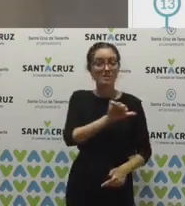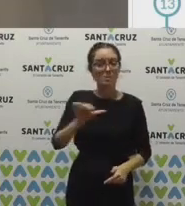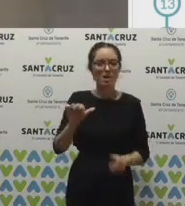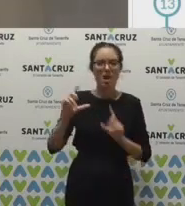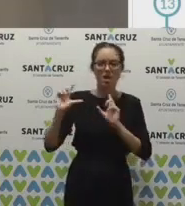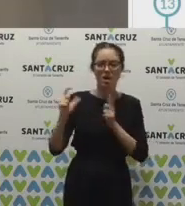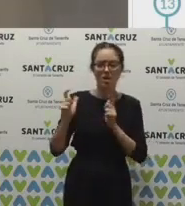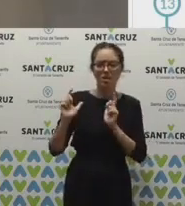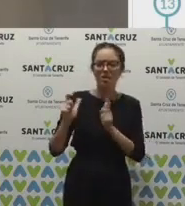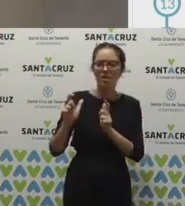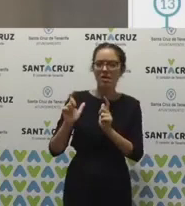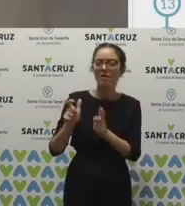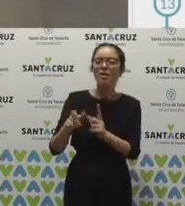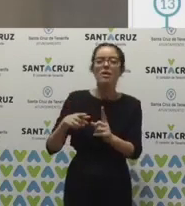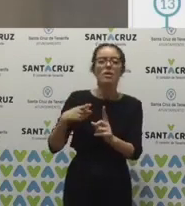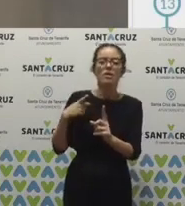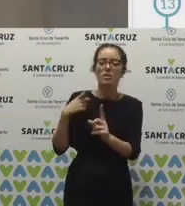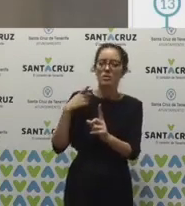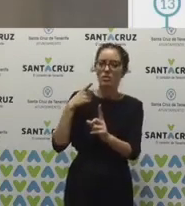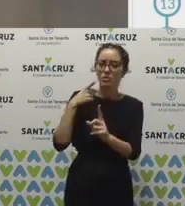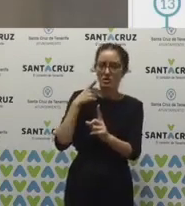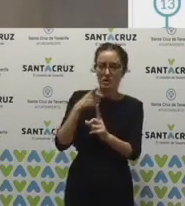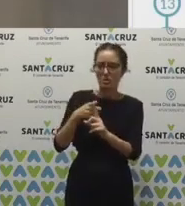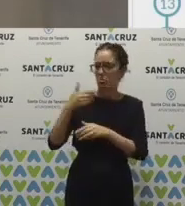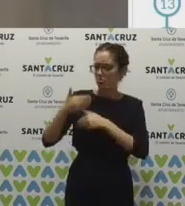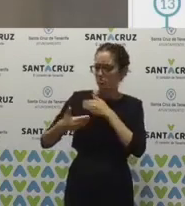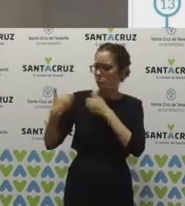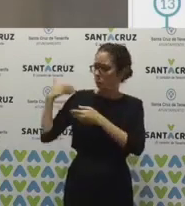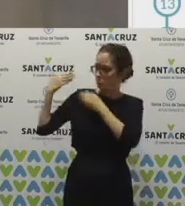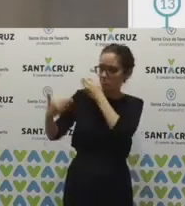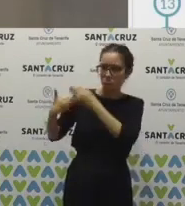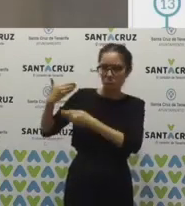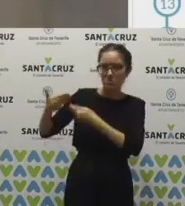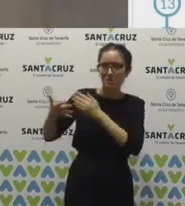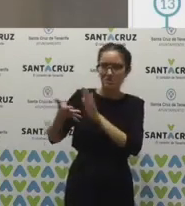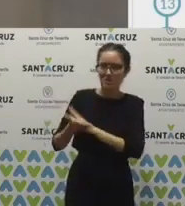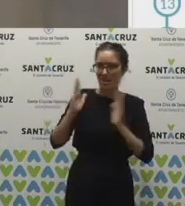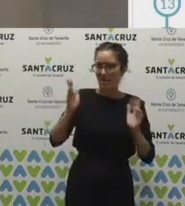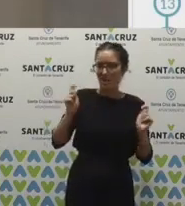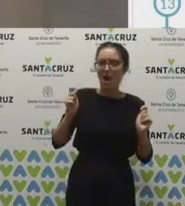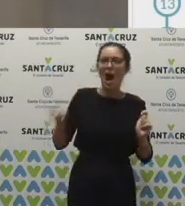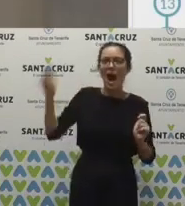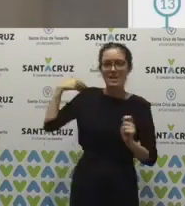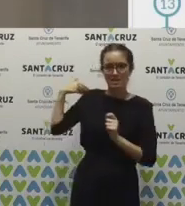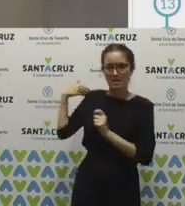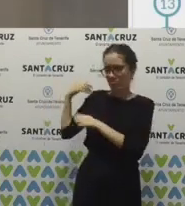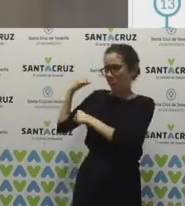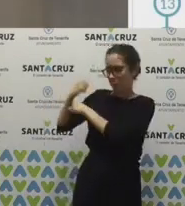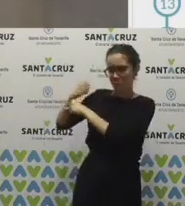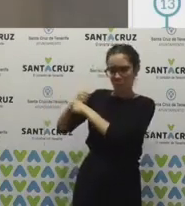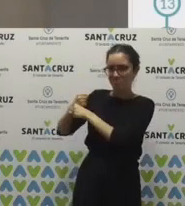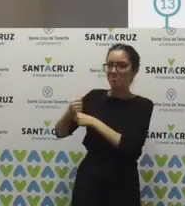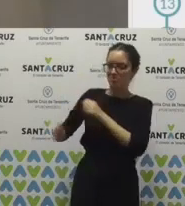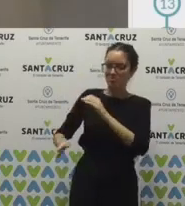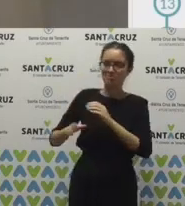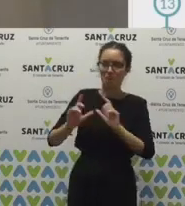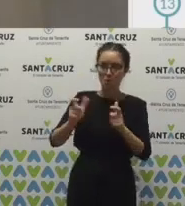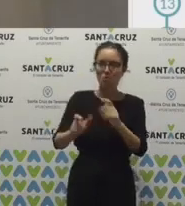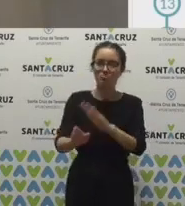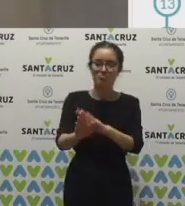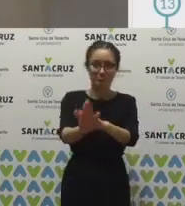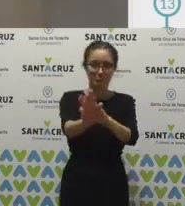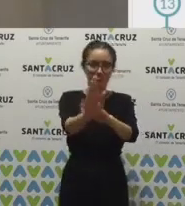para continuar con los trabajos que ya se venían realizando antes de la declaración del estado de alarma y que se causaron